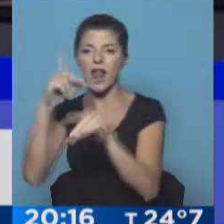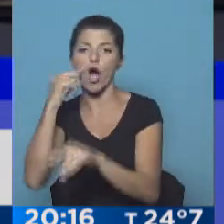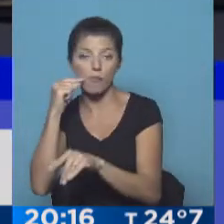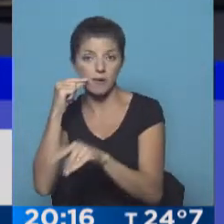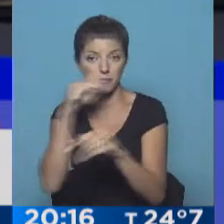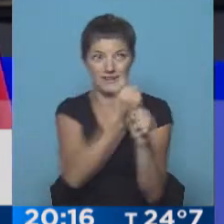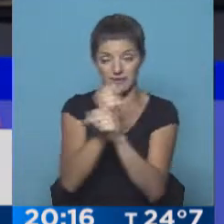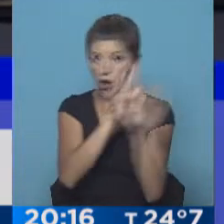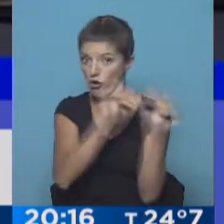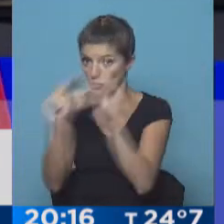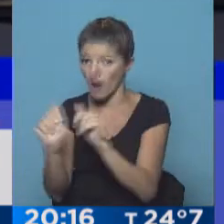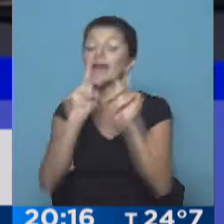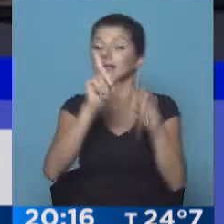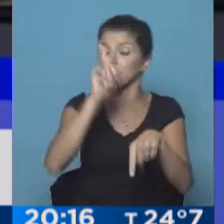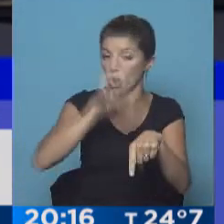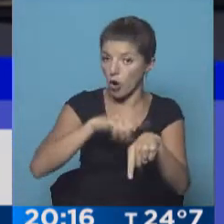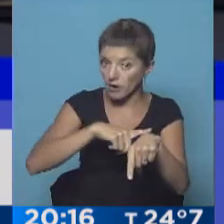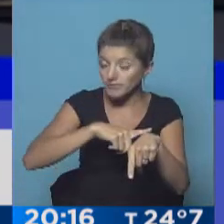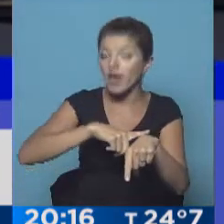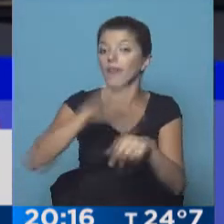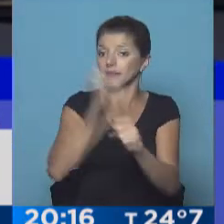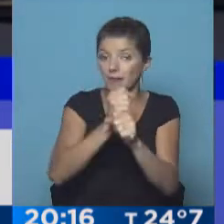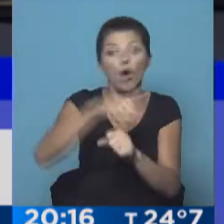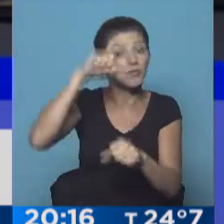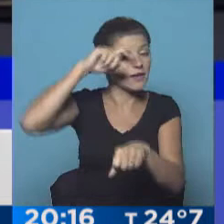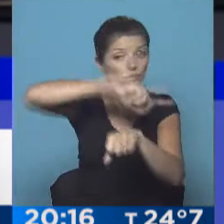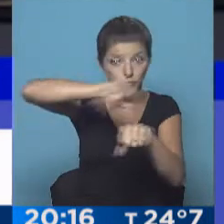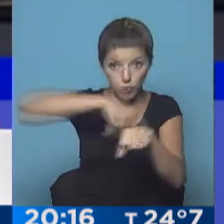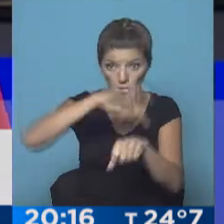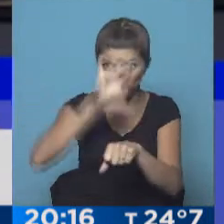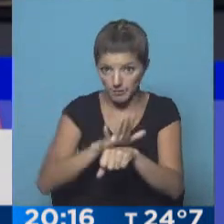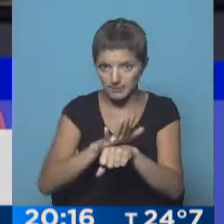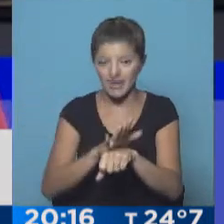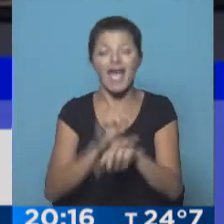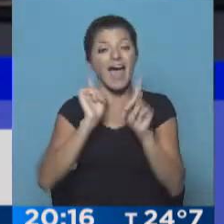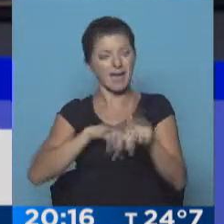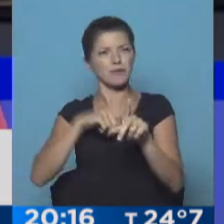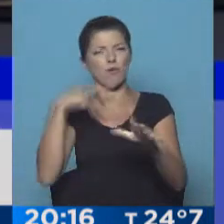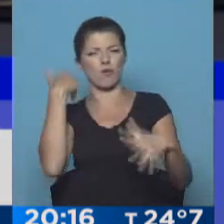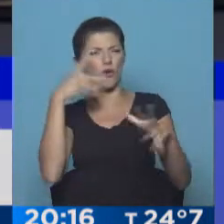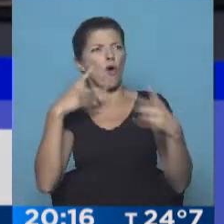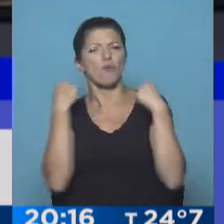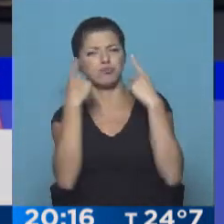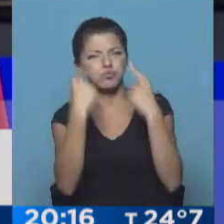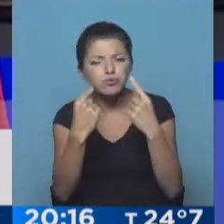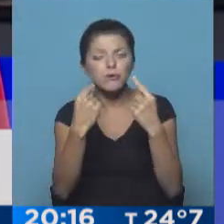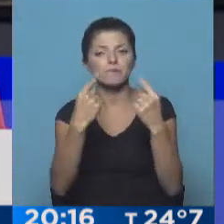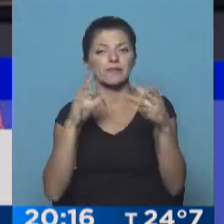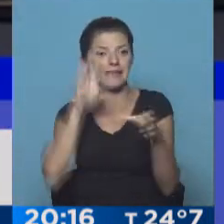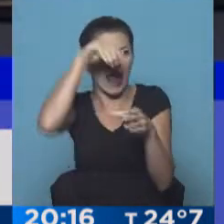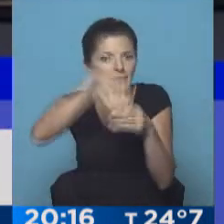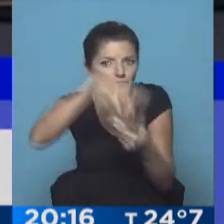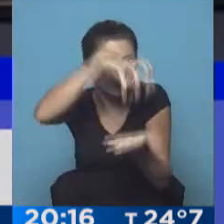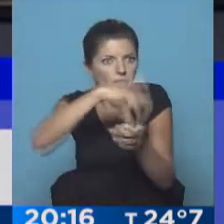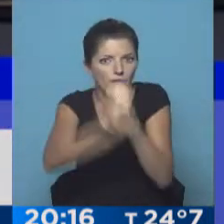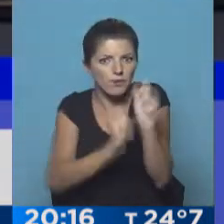10 horas. En el marco de esa huelga que realizan, quedan atrapadas en la fábrica, se produce un incendio que no queda muy claro si fue provocado o